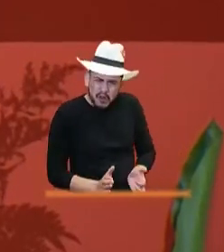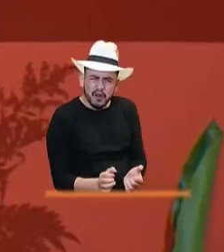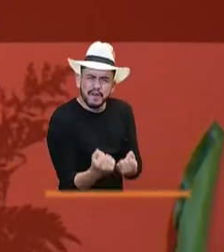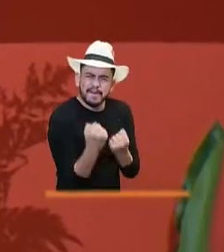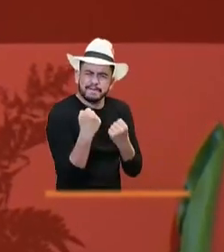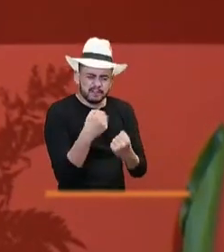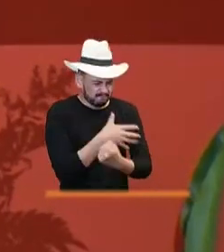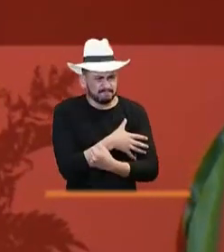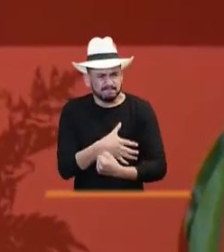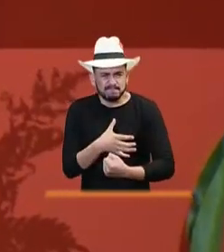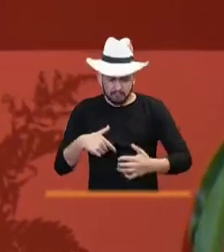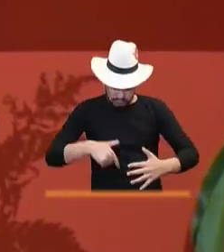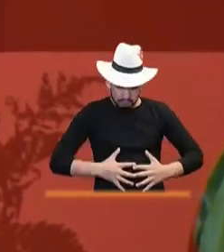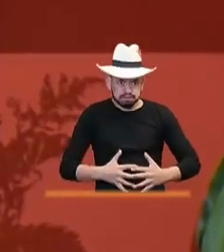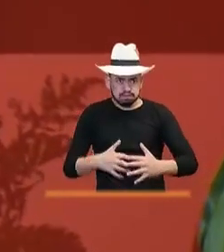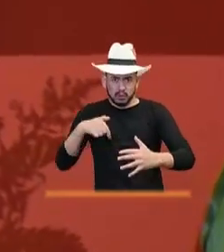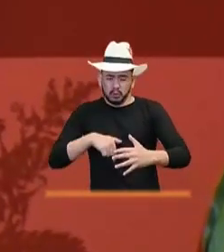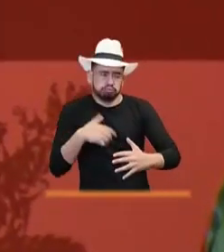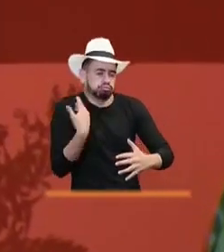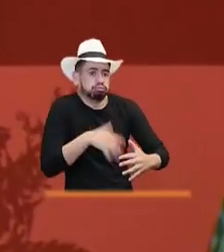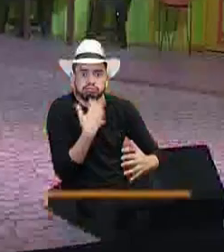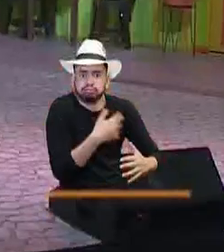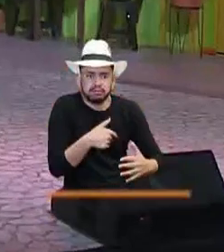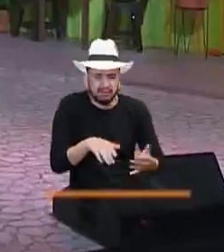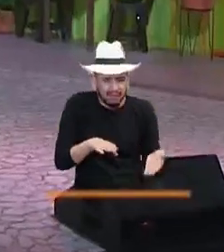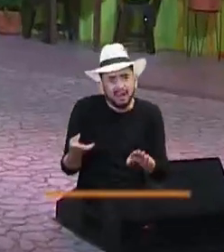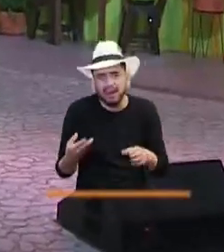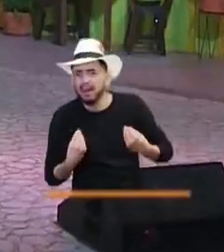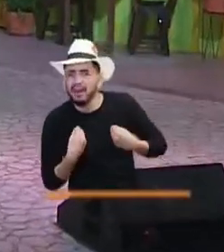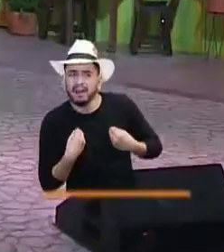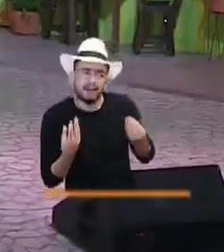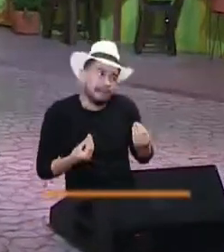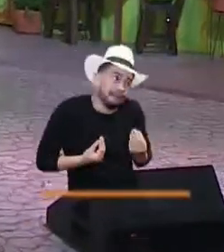el portal entre la vida y la muerte.